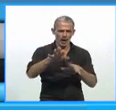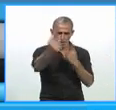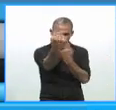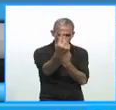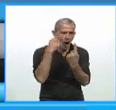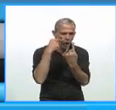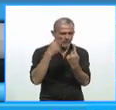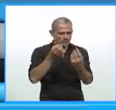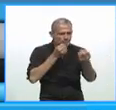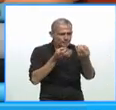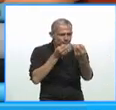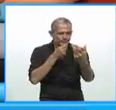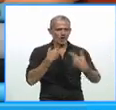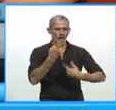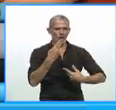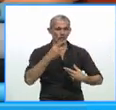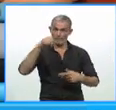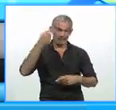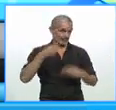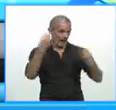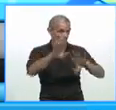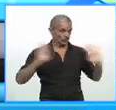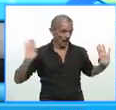Qué exagerado. Mirá que mañana te quedas solo de vuelta,